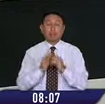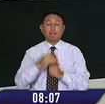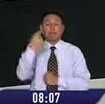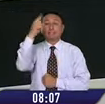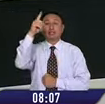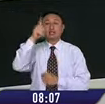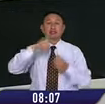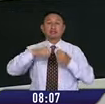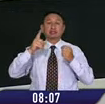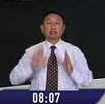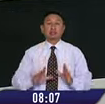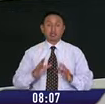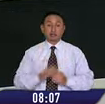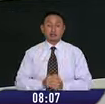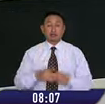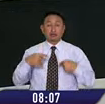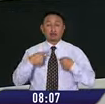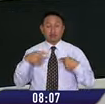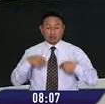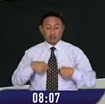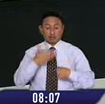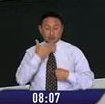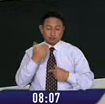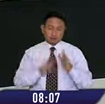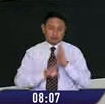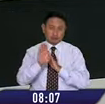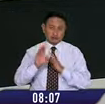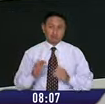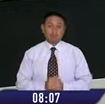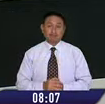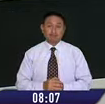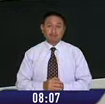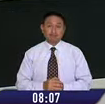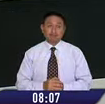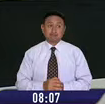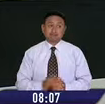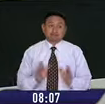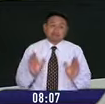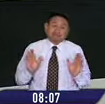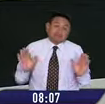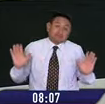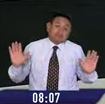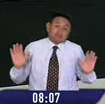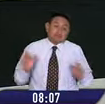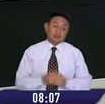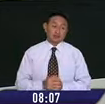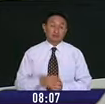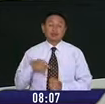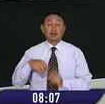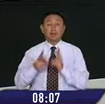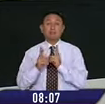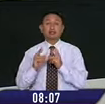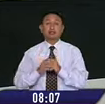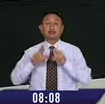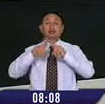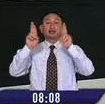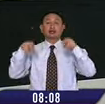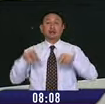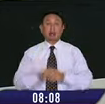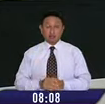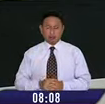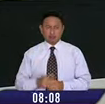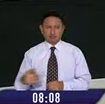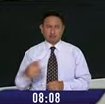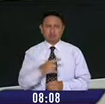de quiteños, millones que queremos mejores días. Días como el que les pasa a nuestros vecinos del Recreo. Ellos se